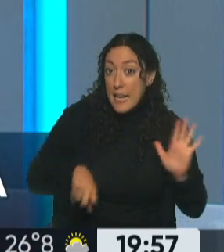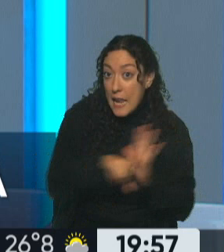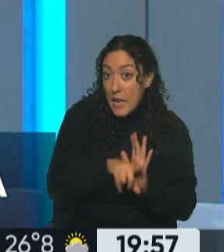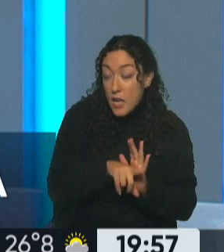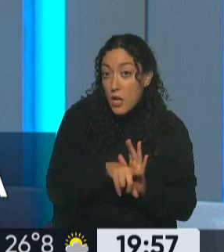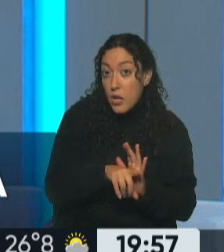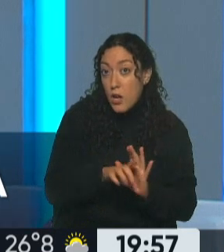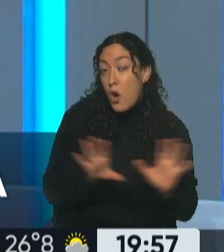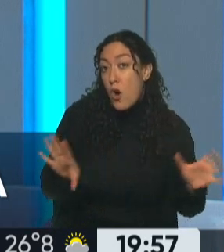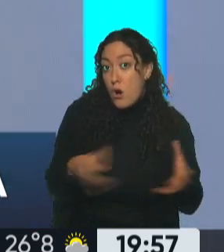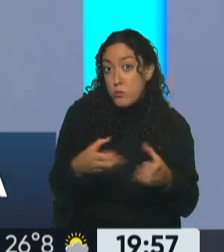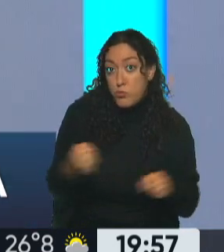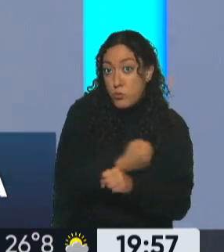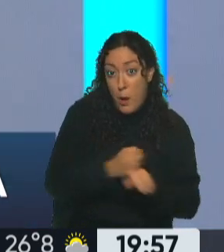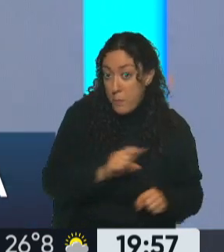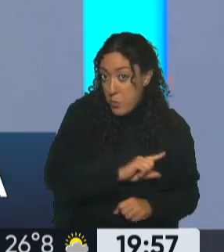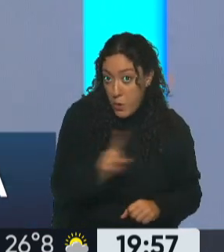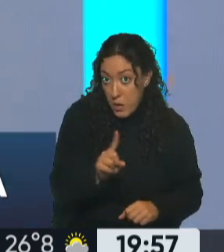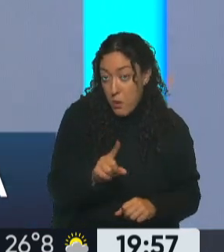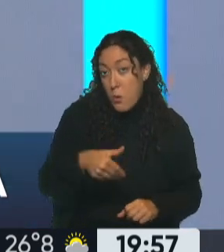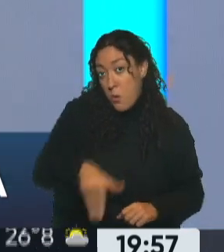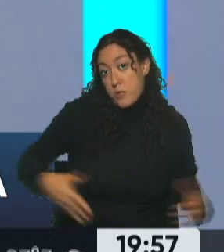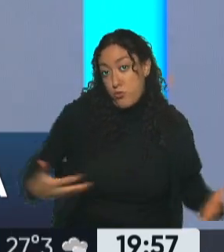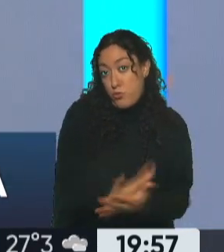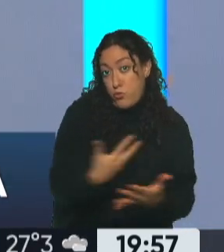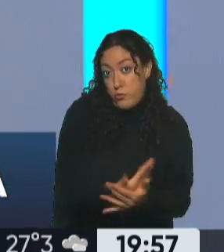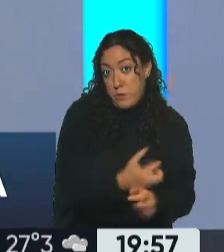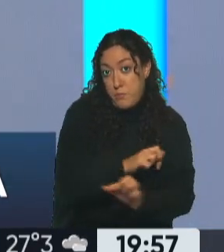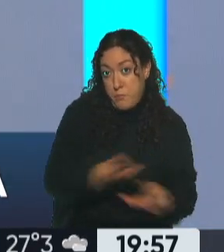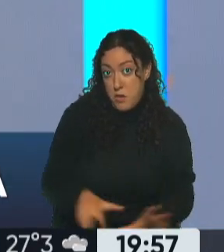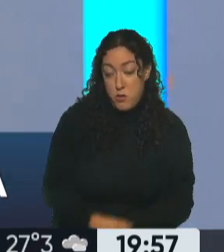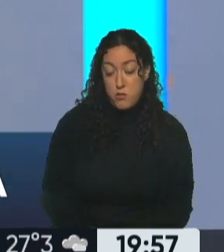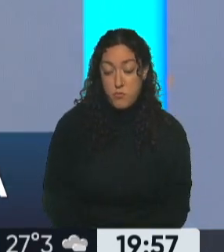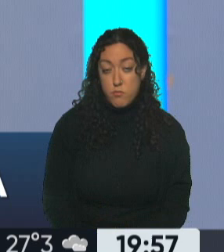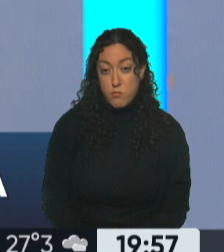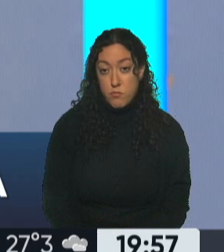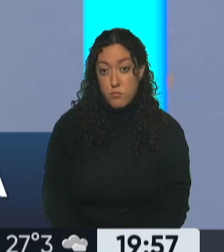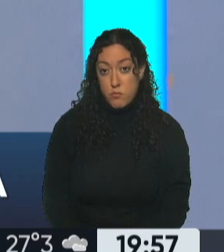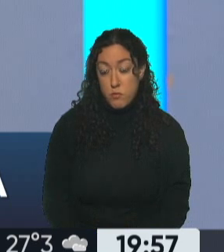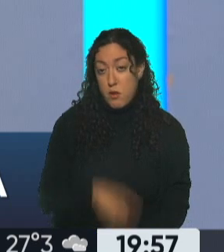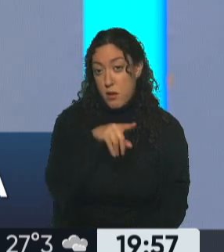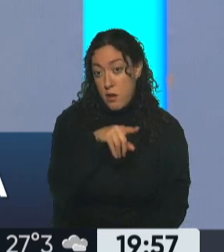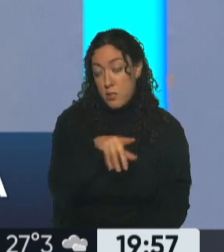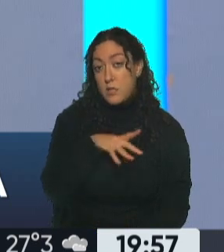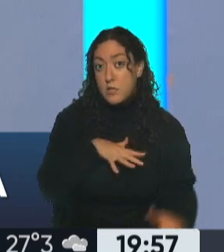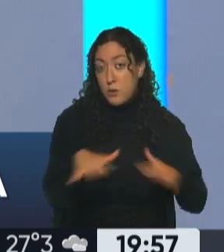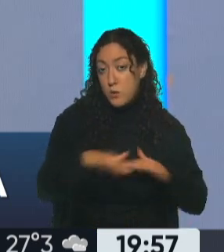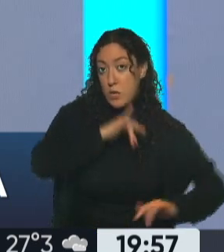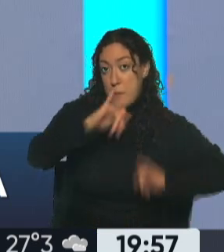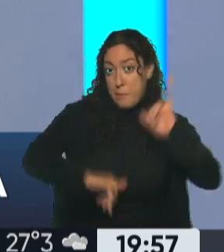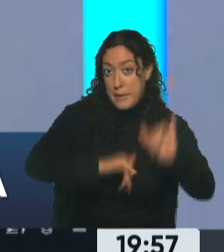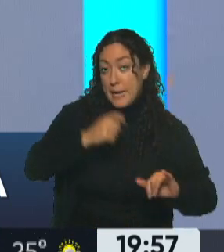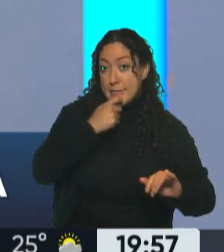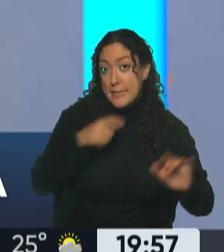los argentinos, dijo, ¿no? Sí, y van a sufrir más. Van a sufrir más. Fue la frase que utilizó para describir el panorama si no